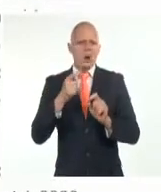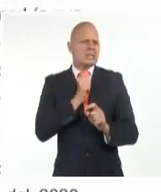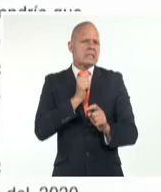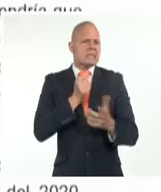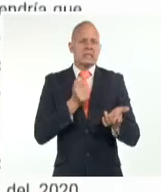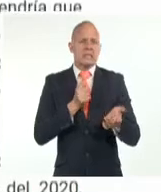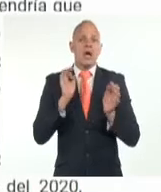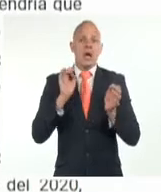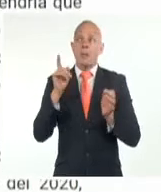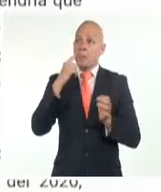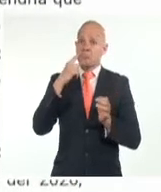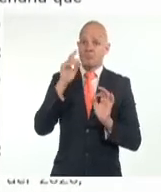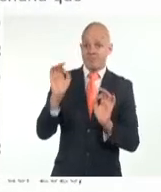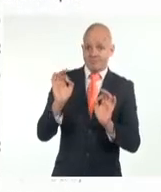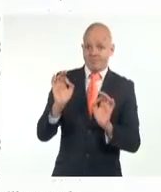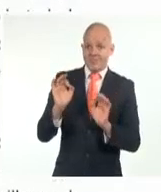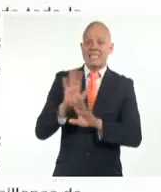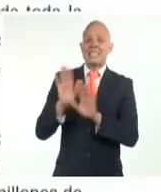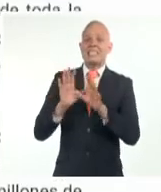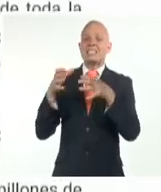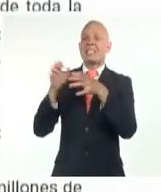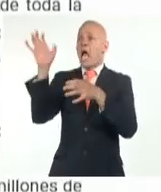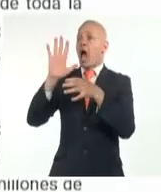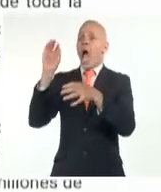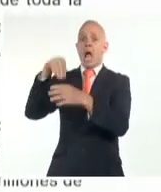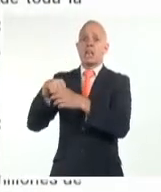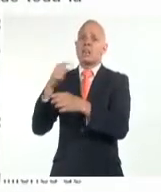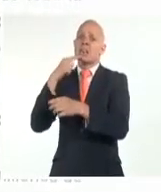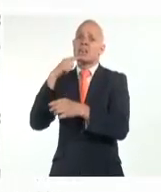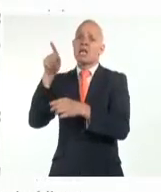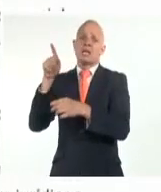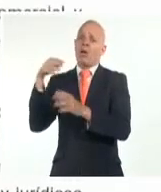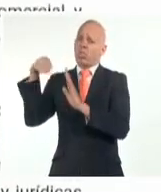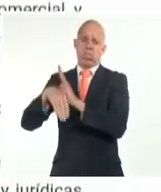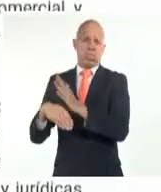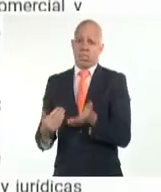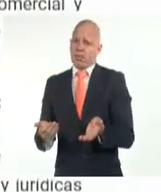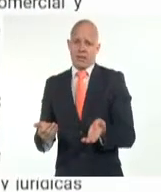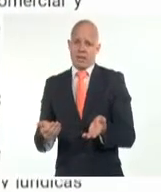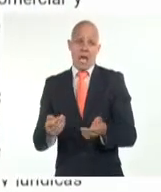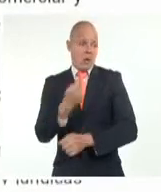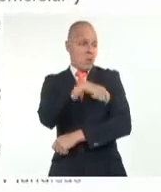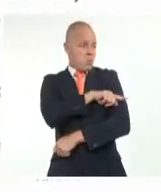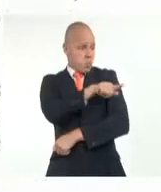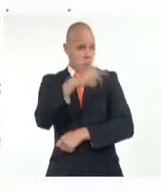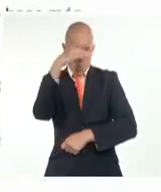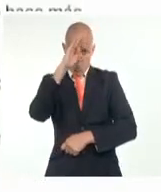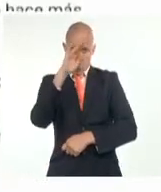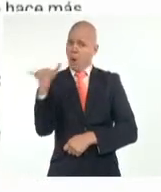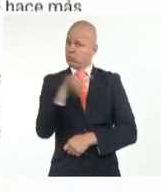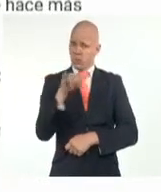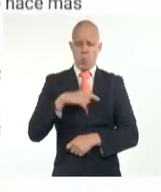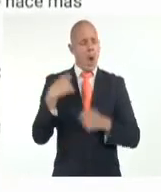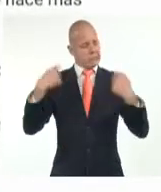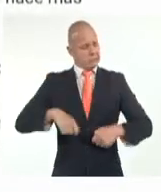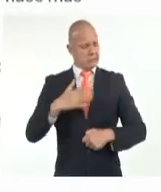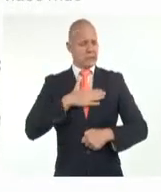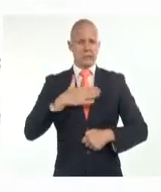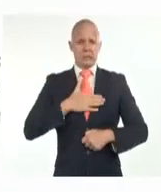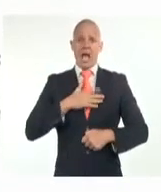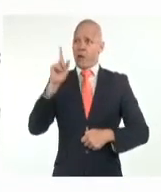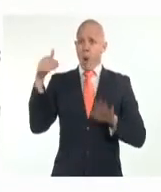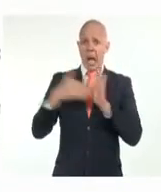aún más la imagen de la llamada Casa de la Democracia Europea. El pueblo cubano seguirá decidiendo su destino sin injerencias de